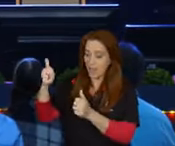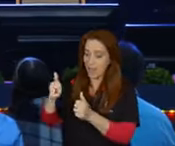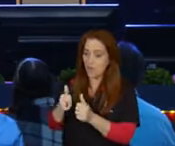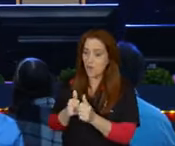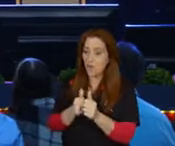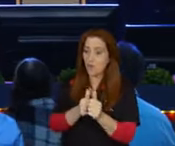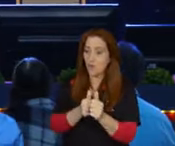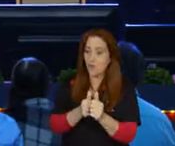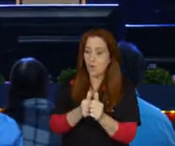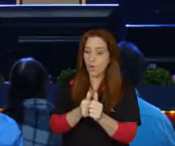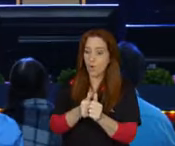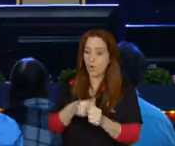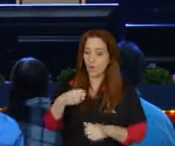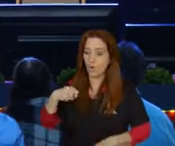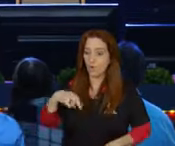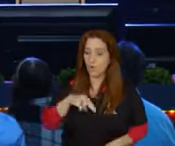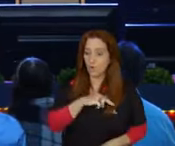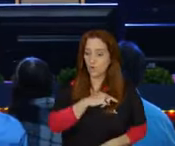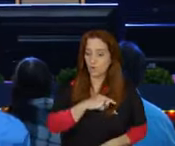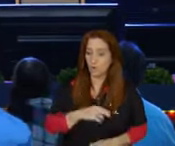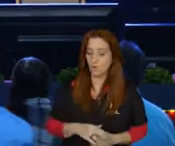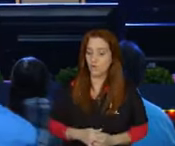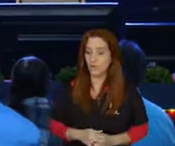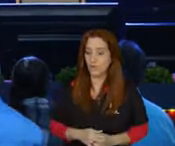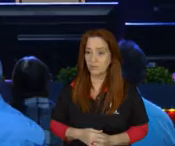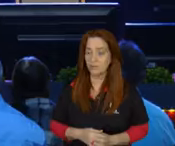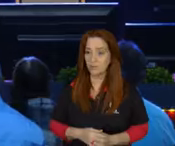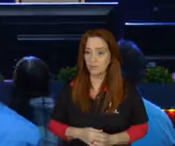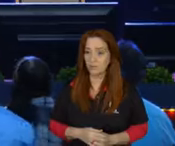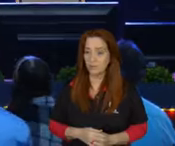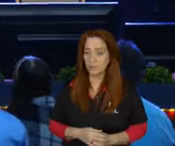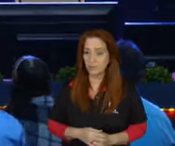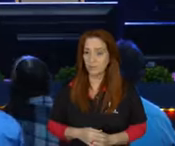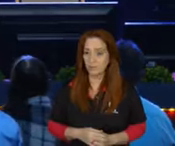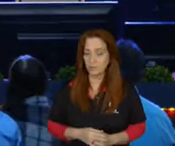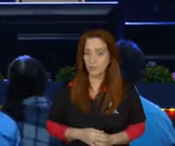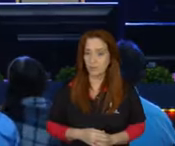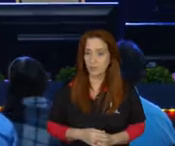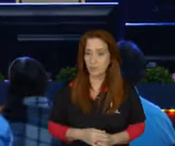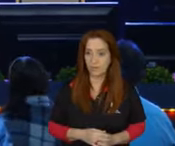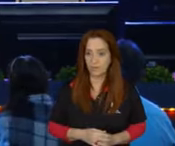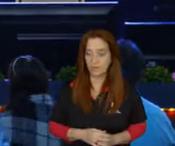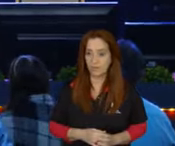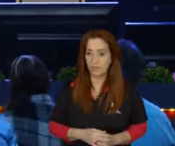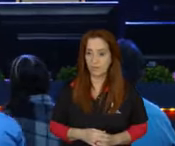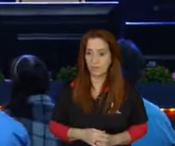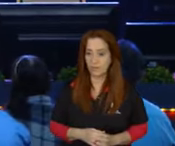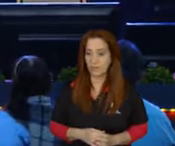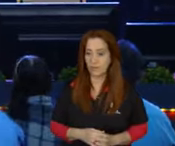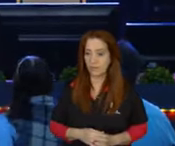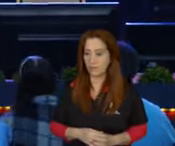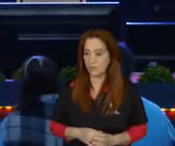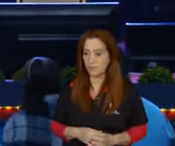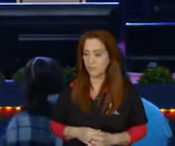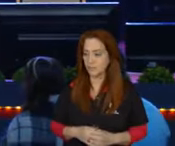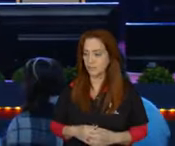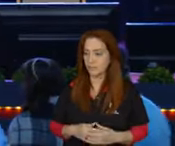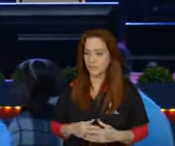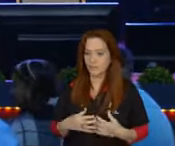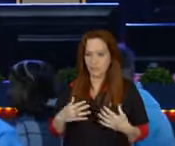todavía no le ha entregado su corazón a Jesús, eso es lo primordial. Aceptar a Jesús como su Salvador.